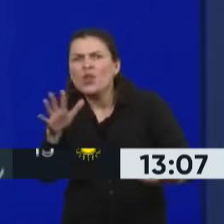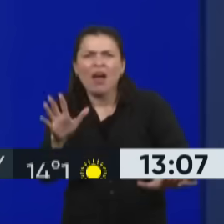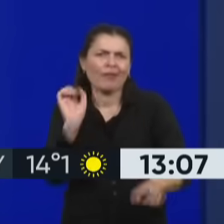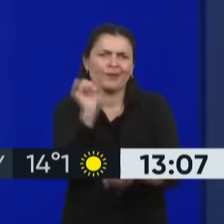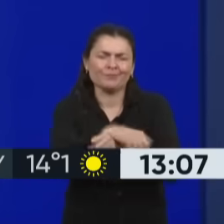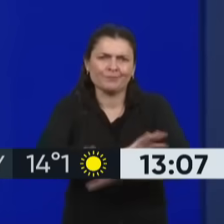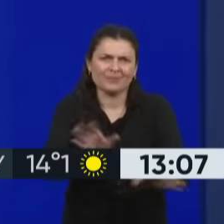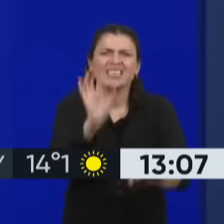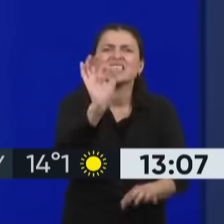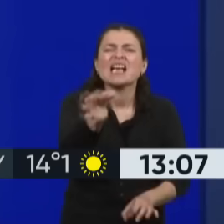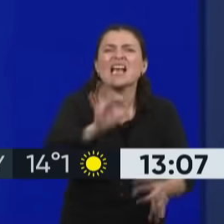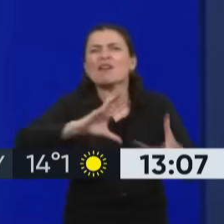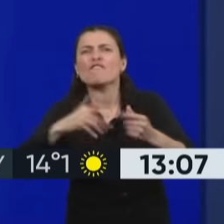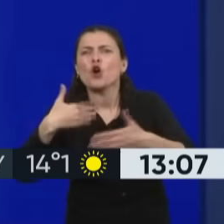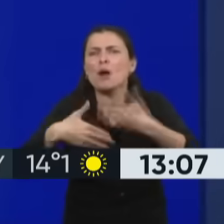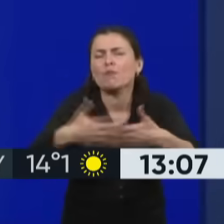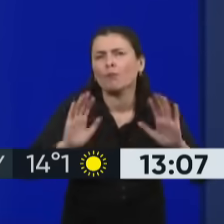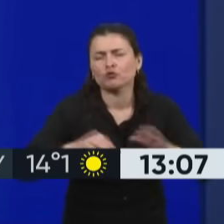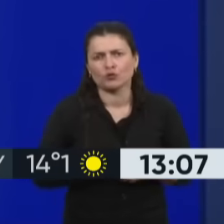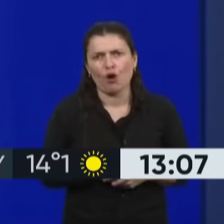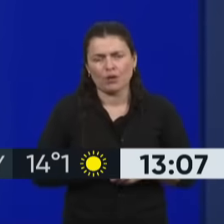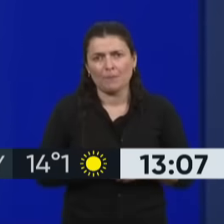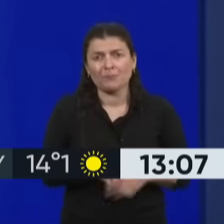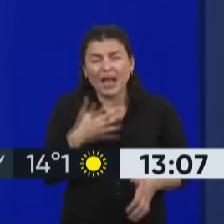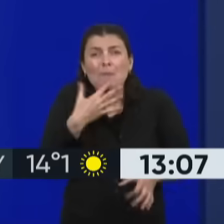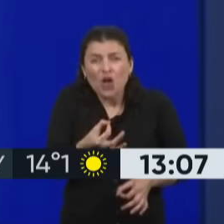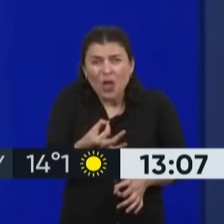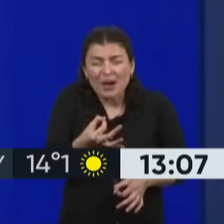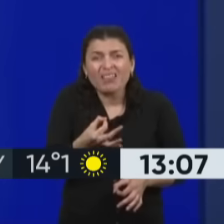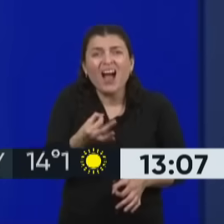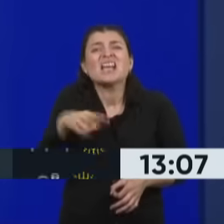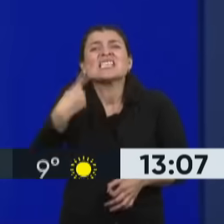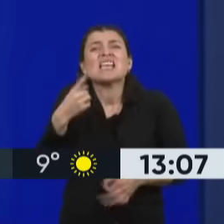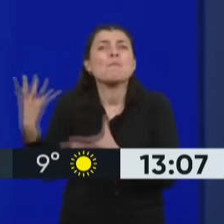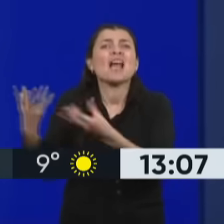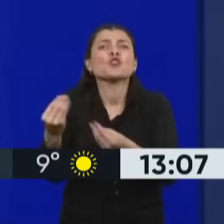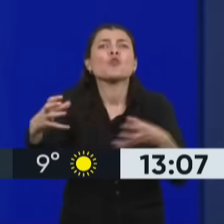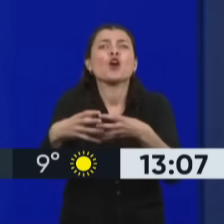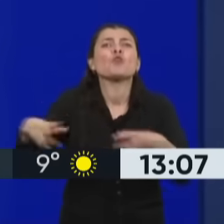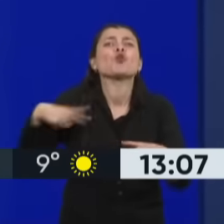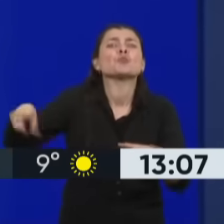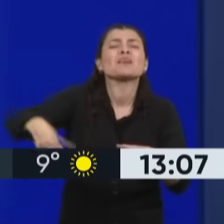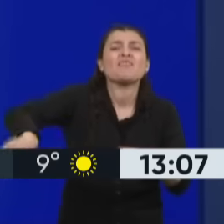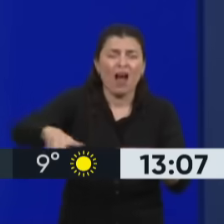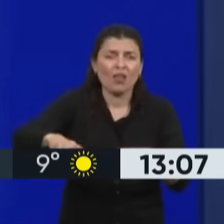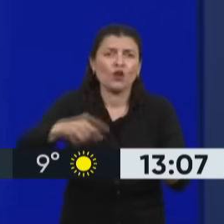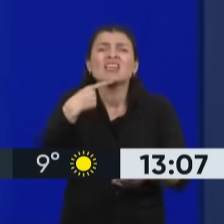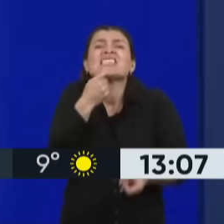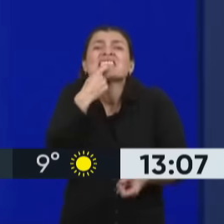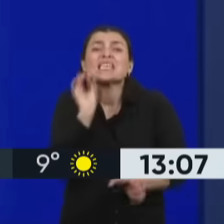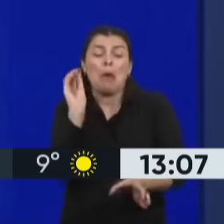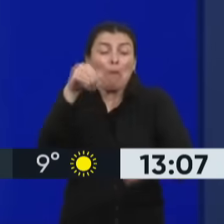por inversiones y queda todo en el sector privado, ahí no está metido el sector público, vayan para adelante porque se resuelve en el sector privado y